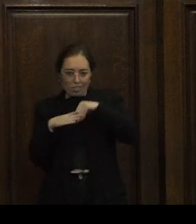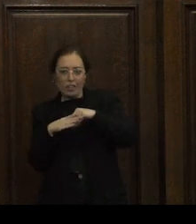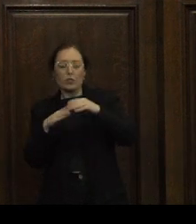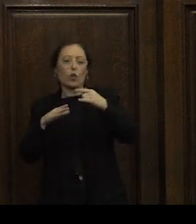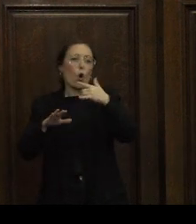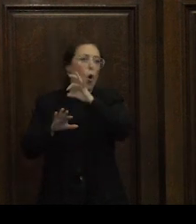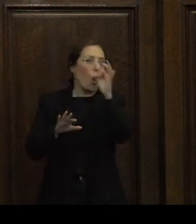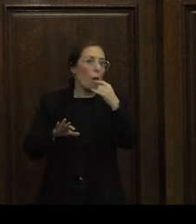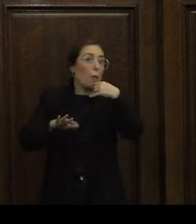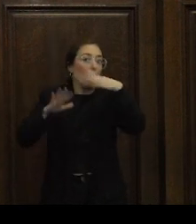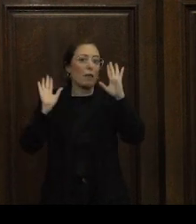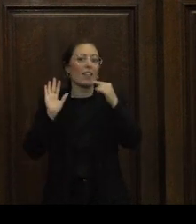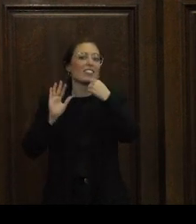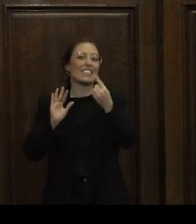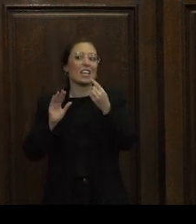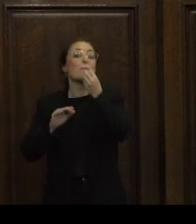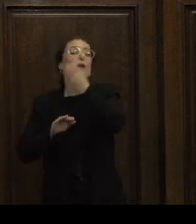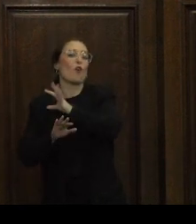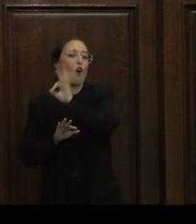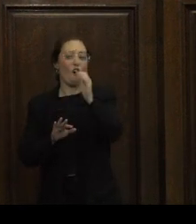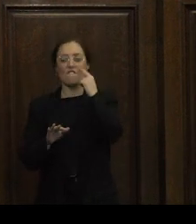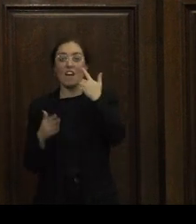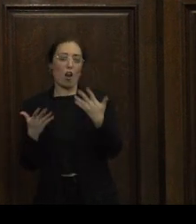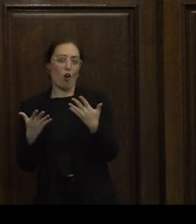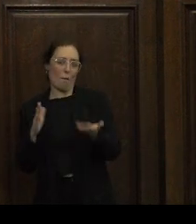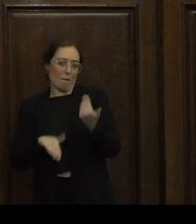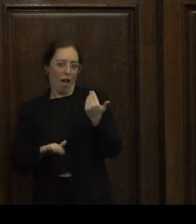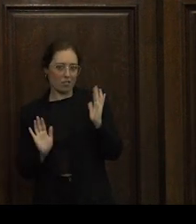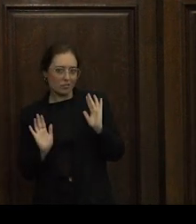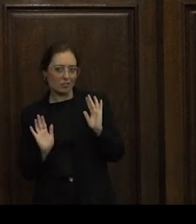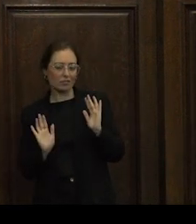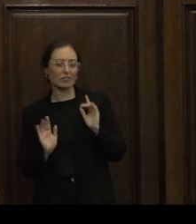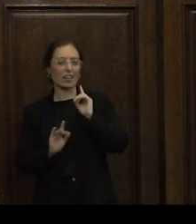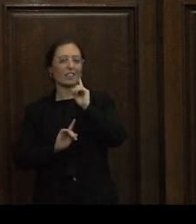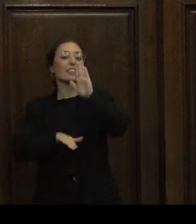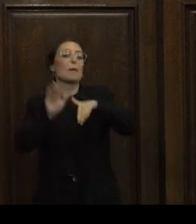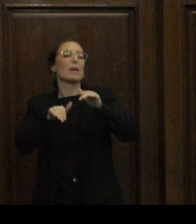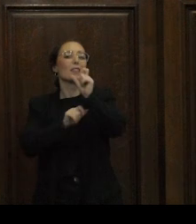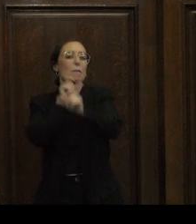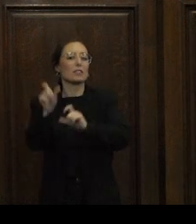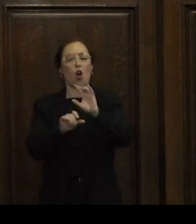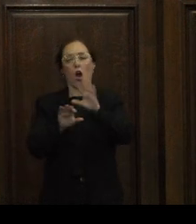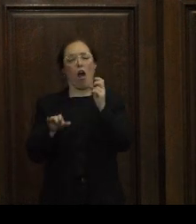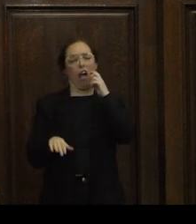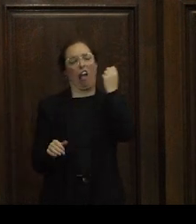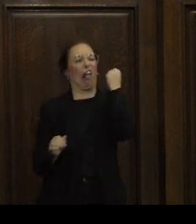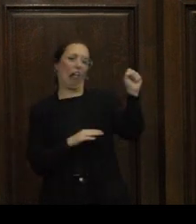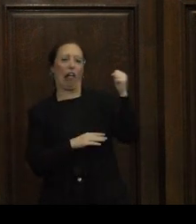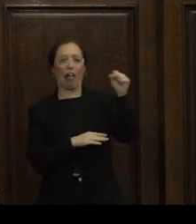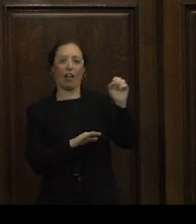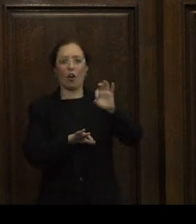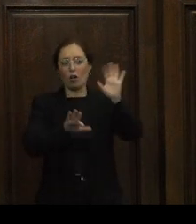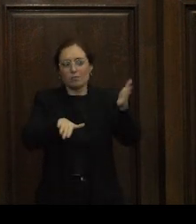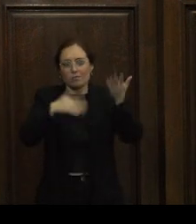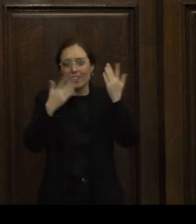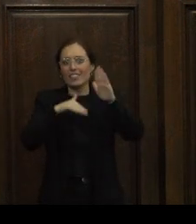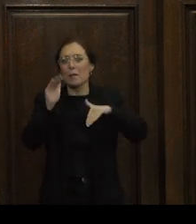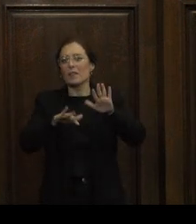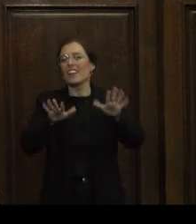visualizaciones, eso indica supuestamente que es mejor o que tiene un valor, en fin, los haters, los trolls, los memes,